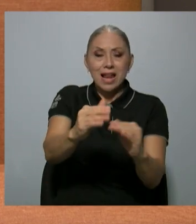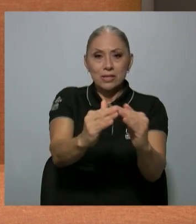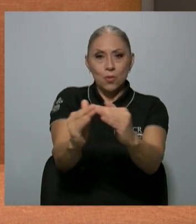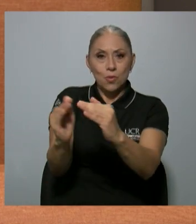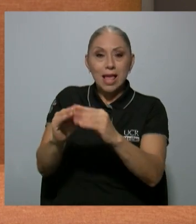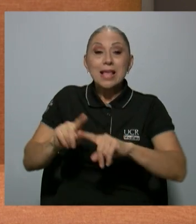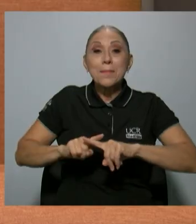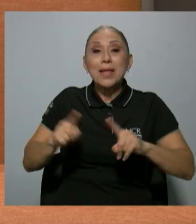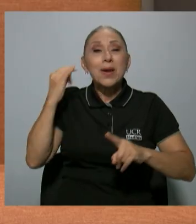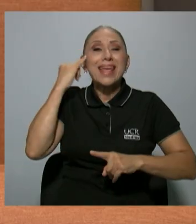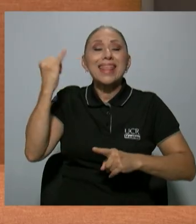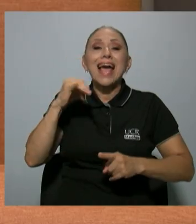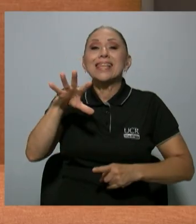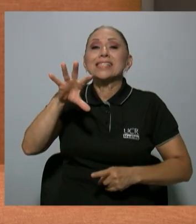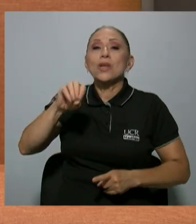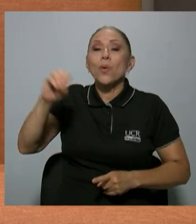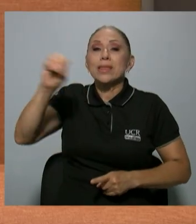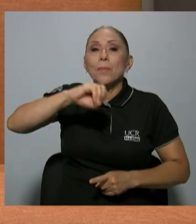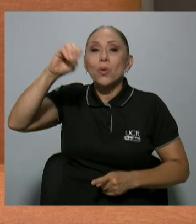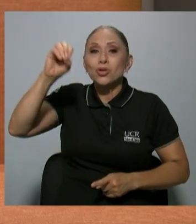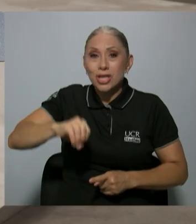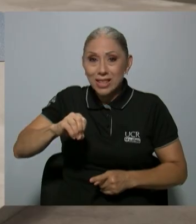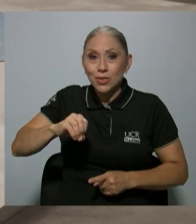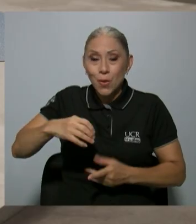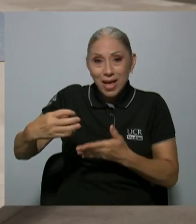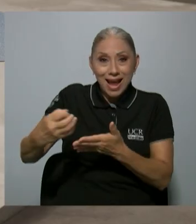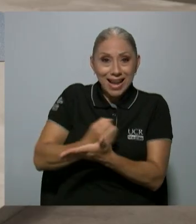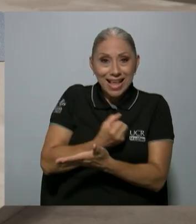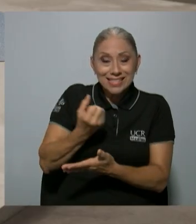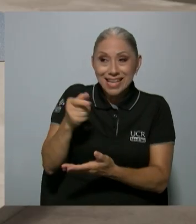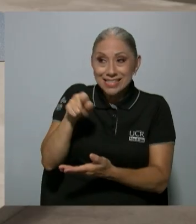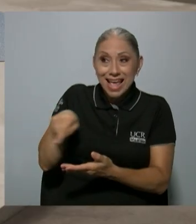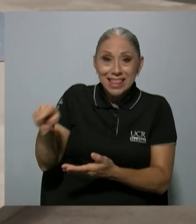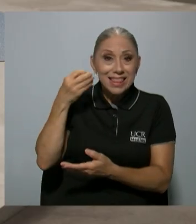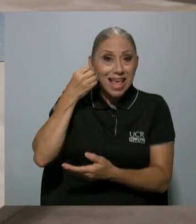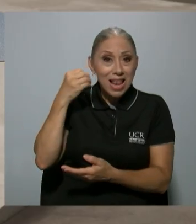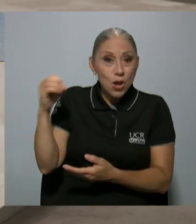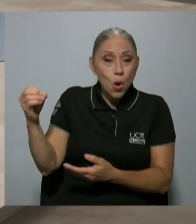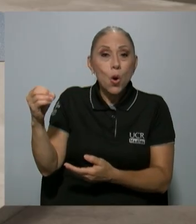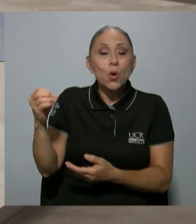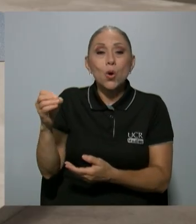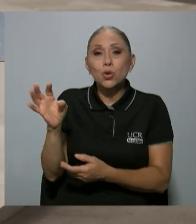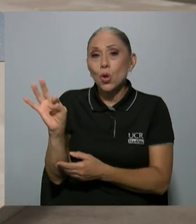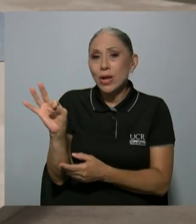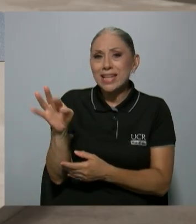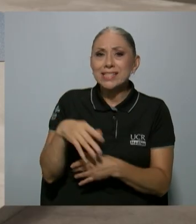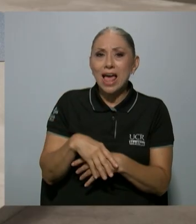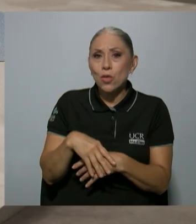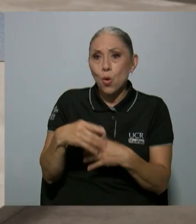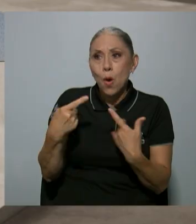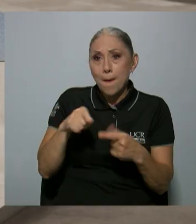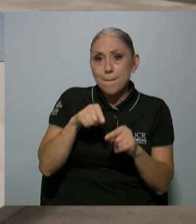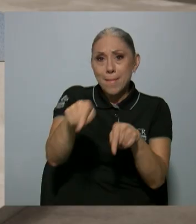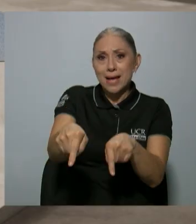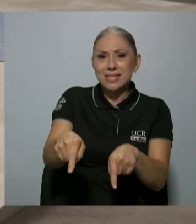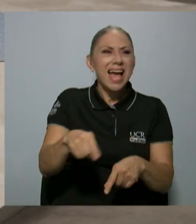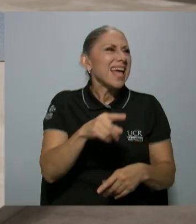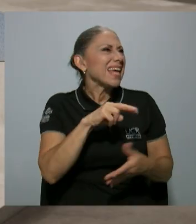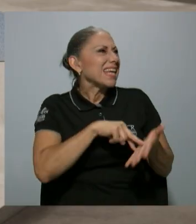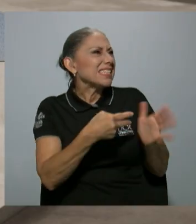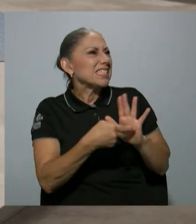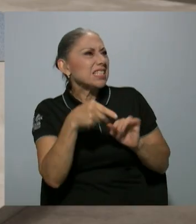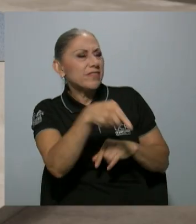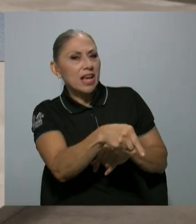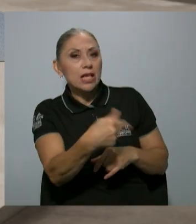oro tokenizado puedan ir a esas comunidades. ¿Tokenizado qué es? Básicamente que tiene una garantía por detrás de algún